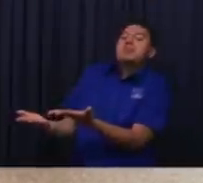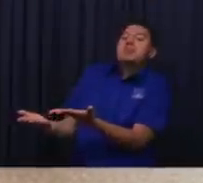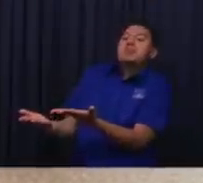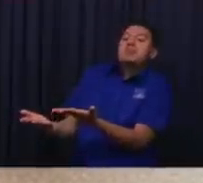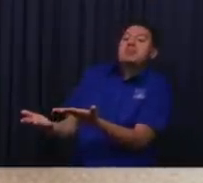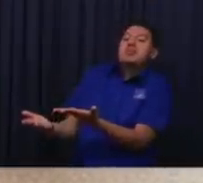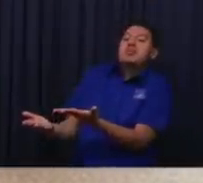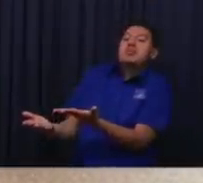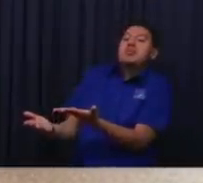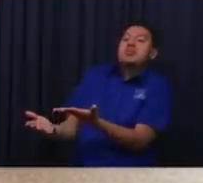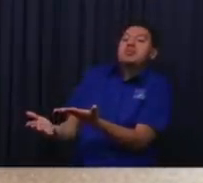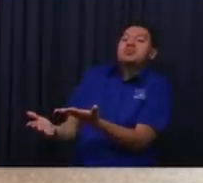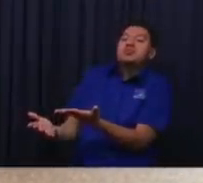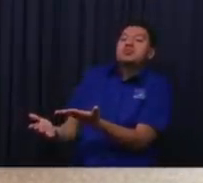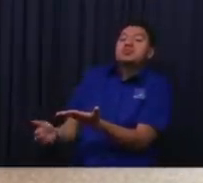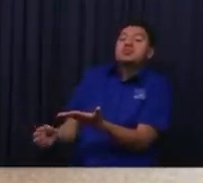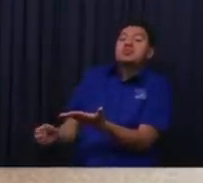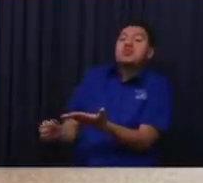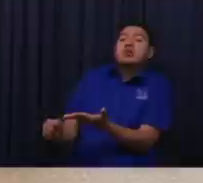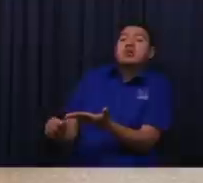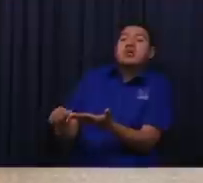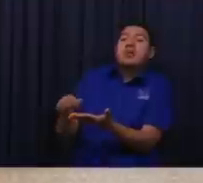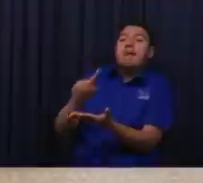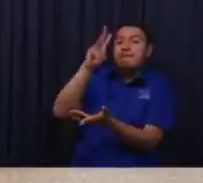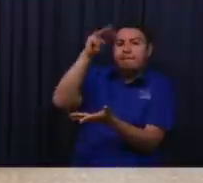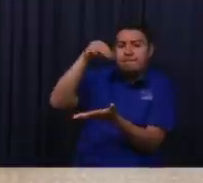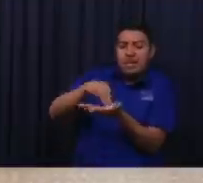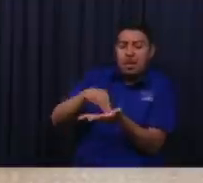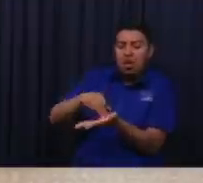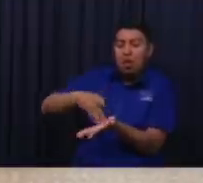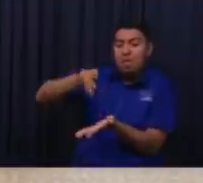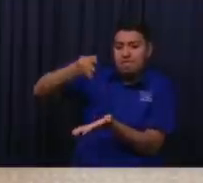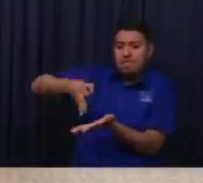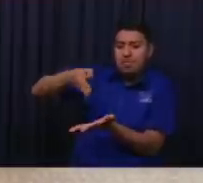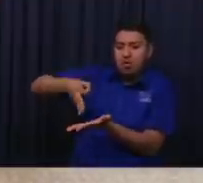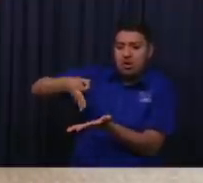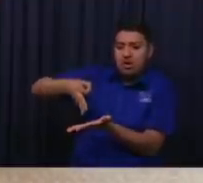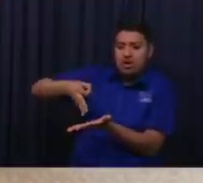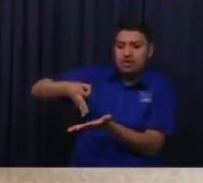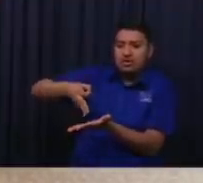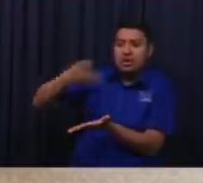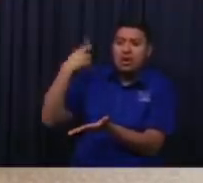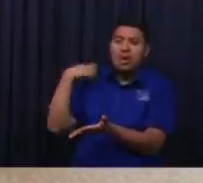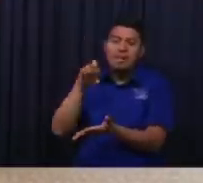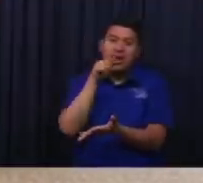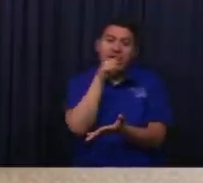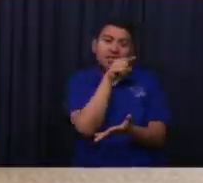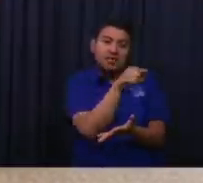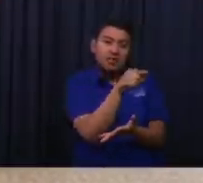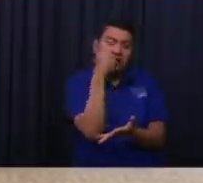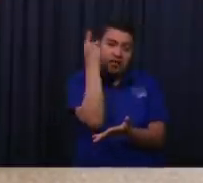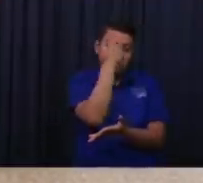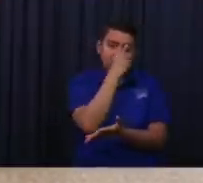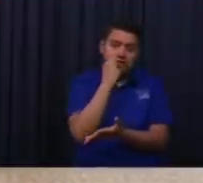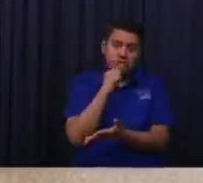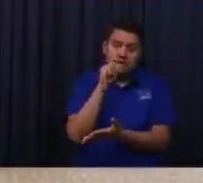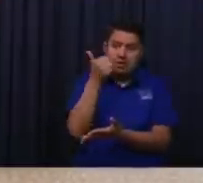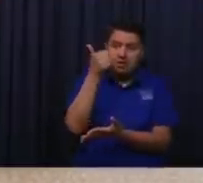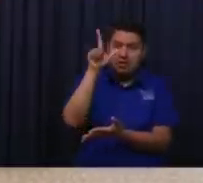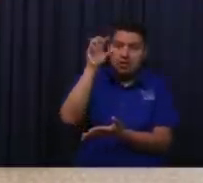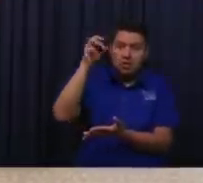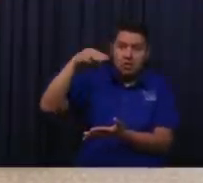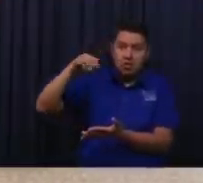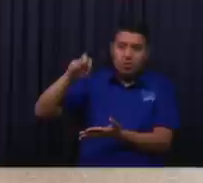Los 1000 siclos son para ti, Salomón, y 200 para los que